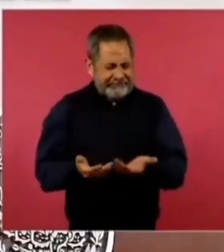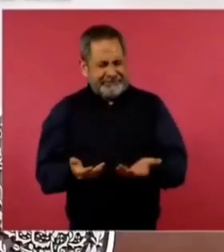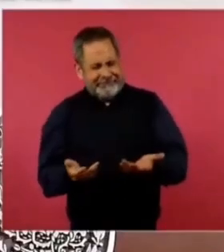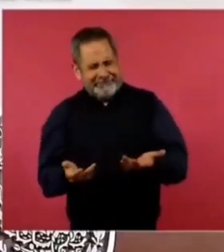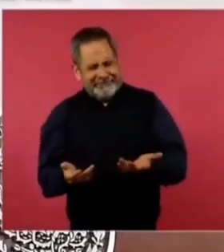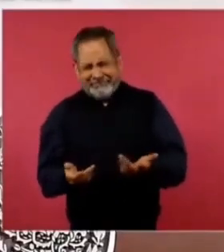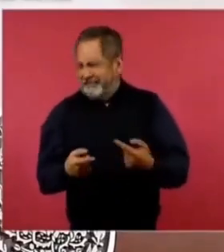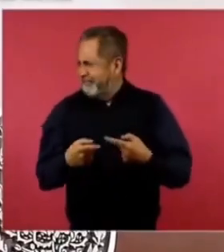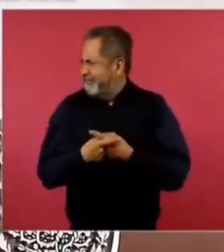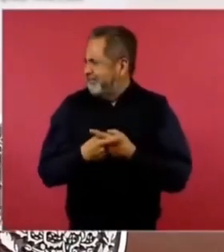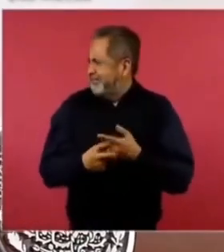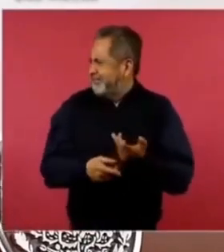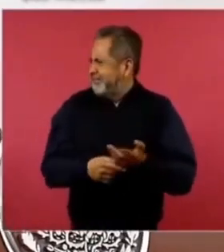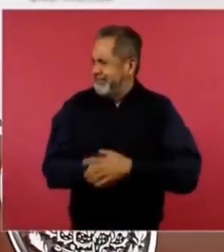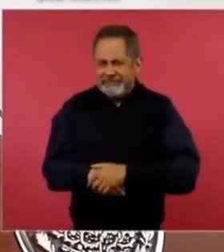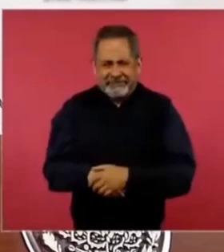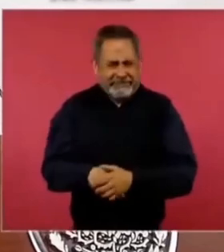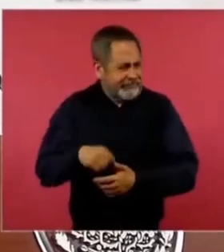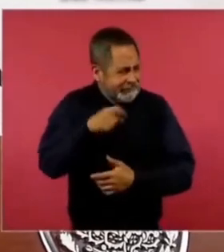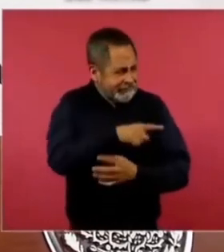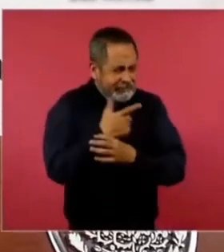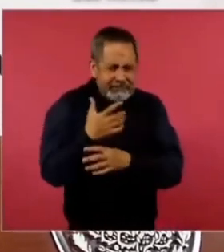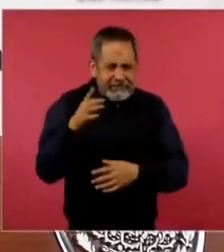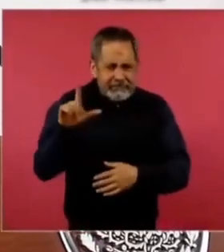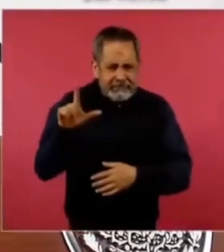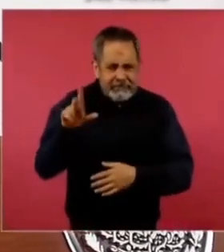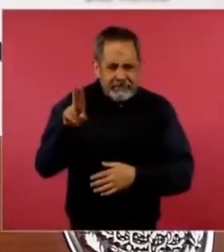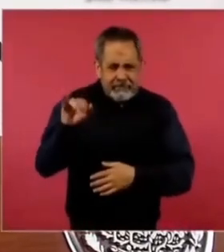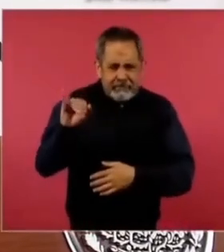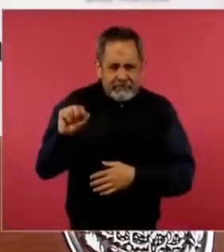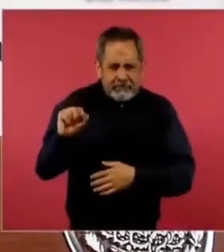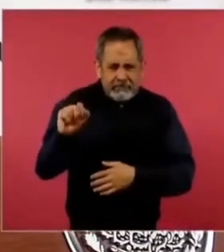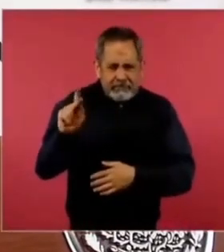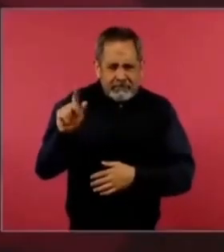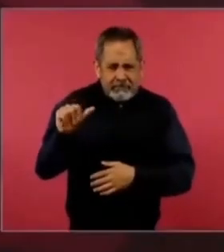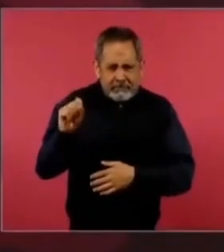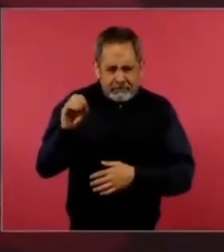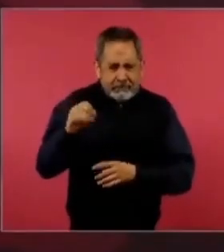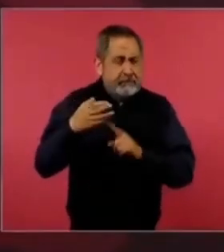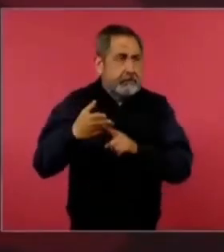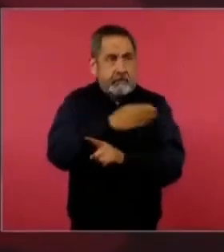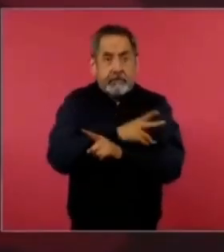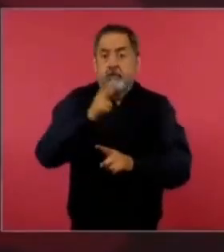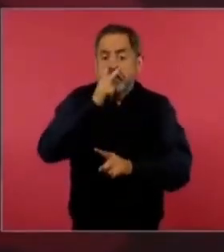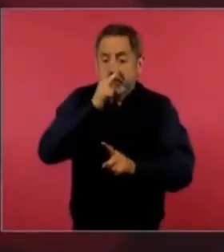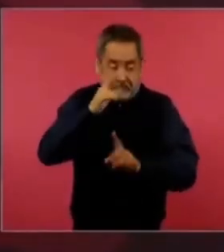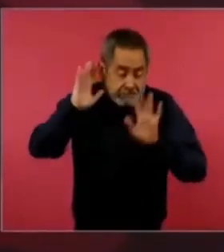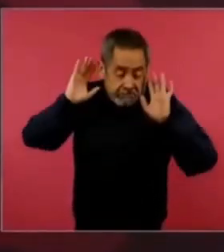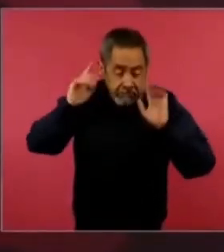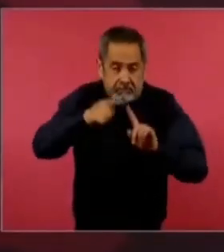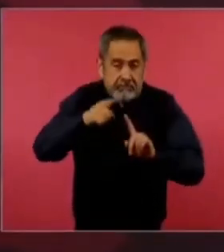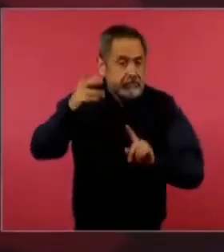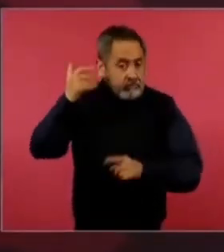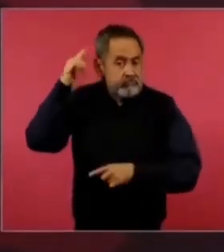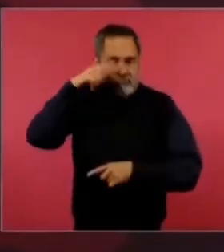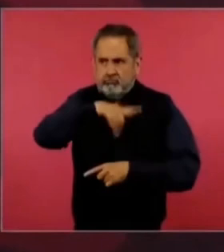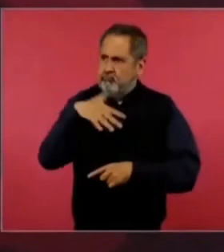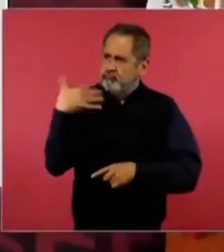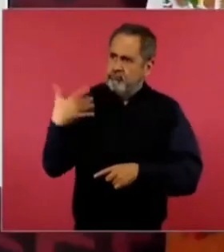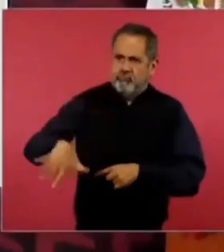Pero estoy hablando de Luis Pazos, que en un tiempo, si es el papá, era el